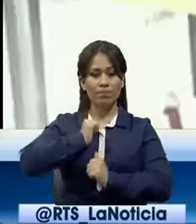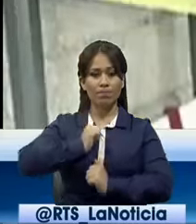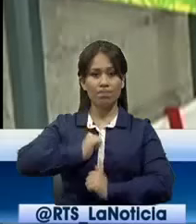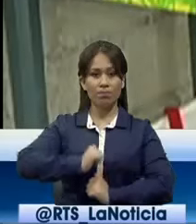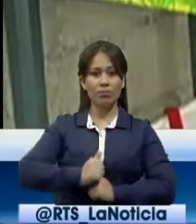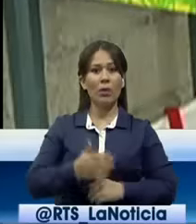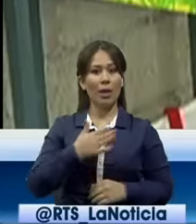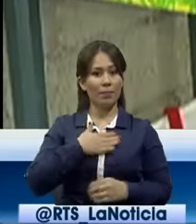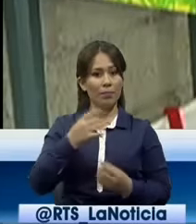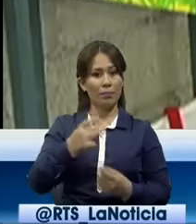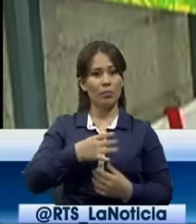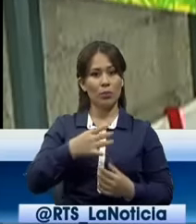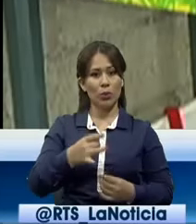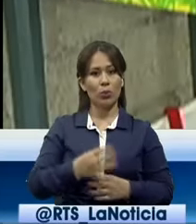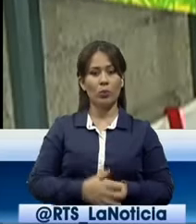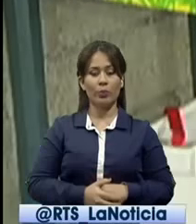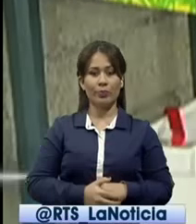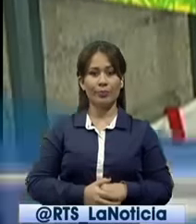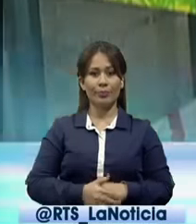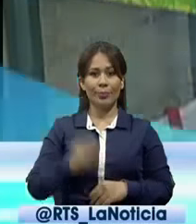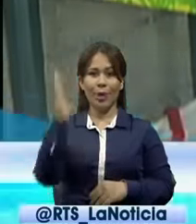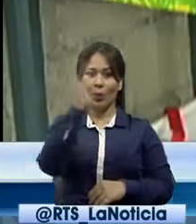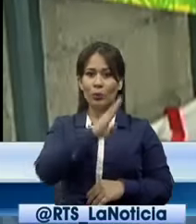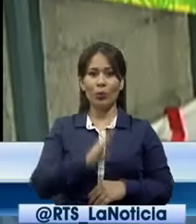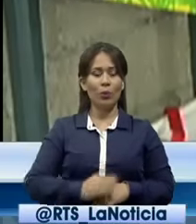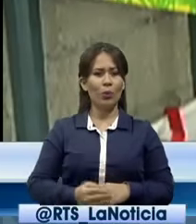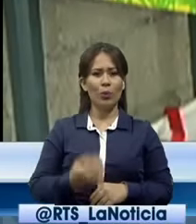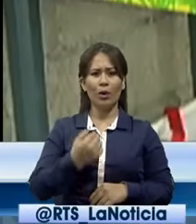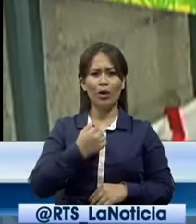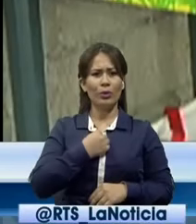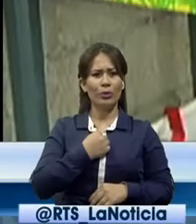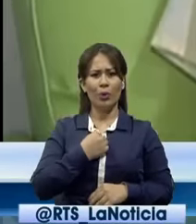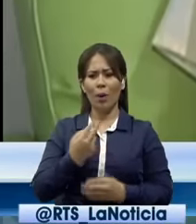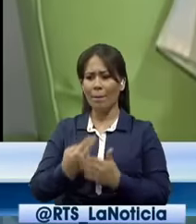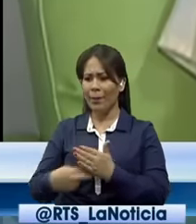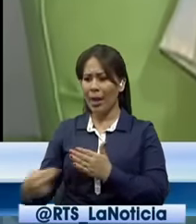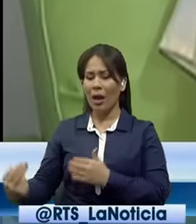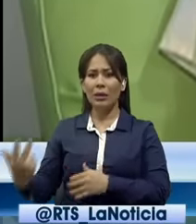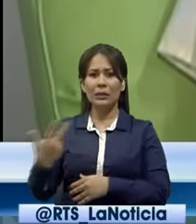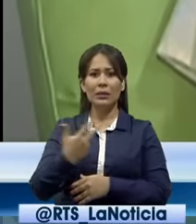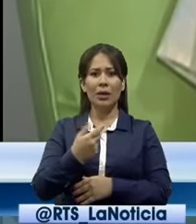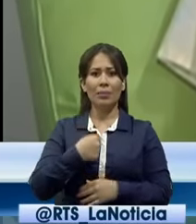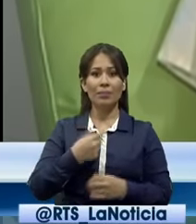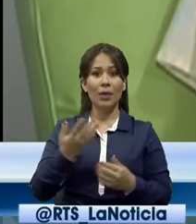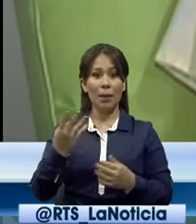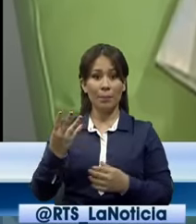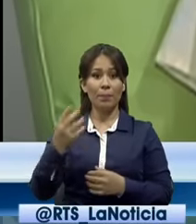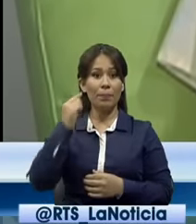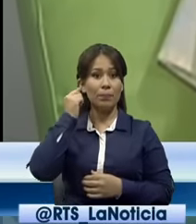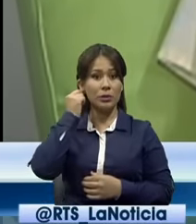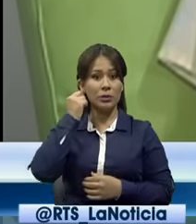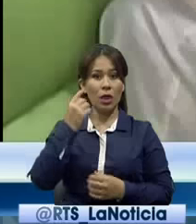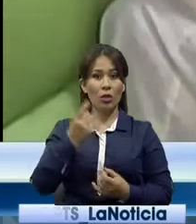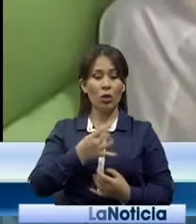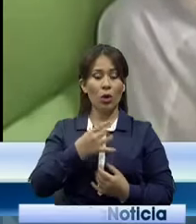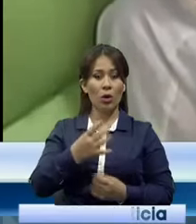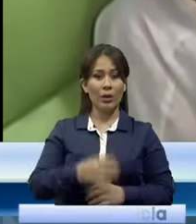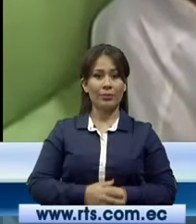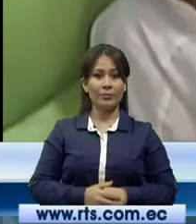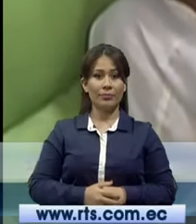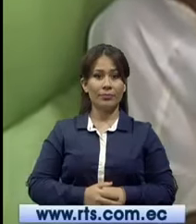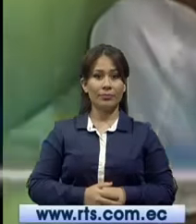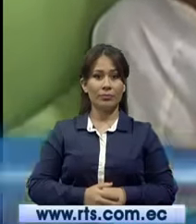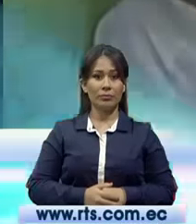A mí me duele porque nunca me vi ese mayor una hija mía. Además, mi mujer también está más recontra que lo dije, parece que 9 meses